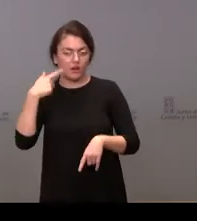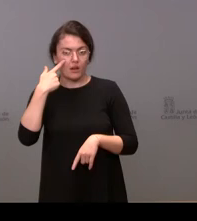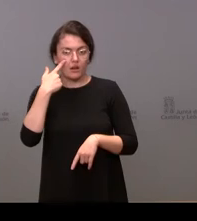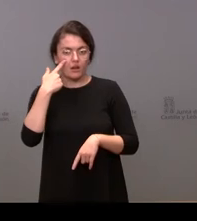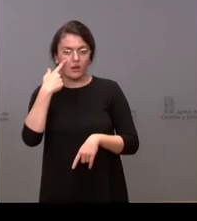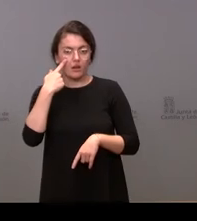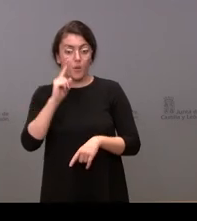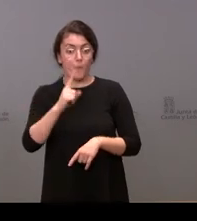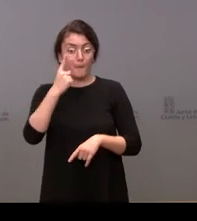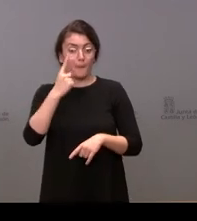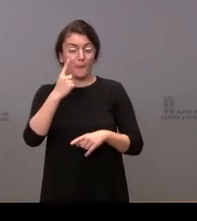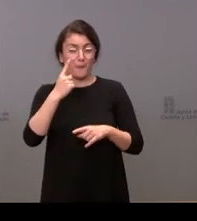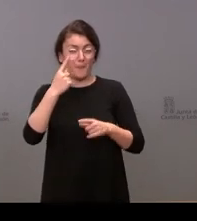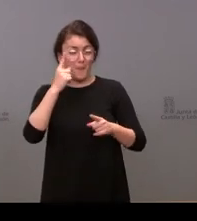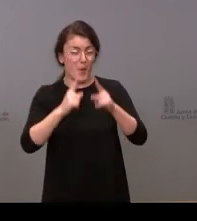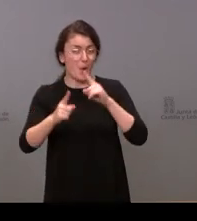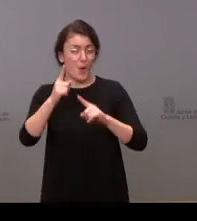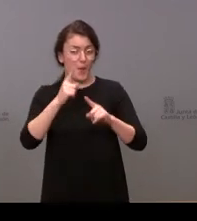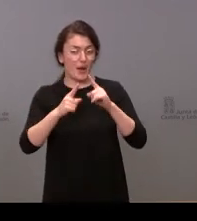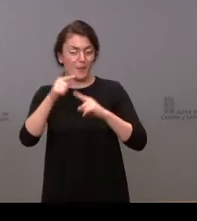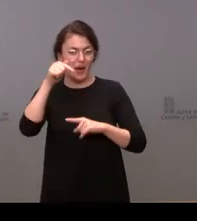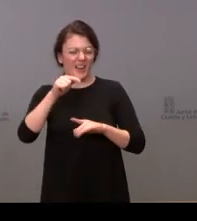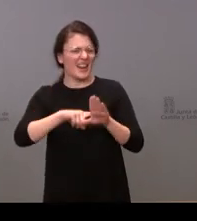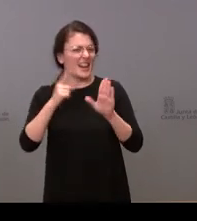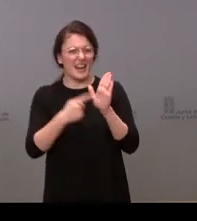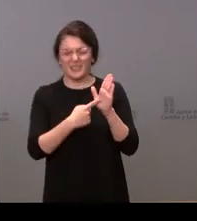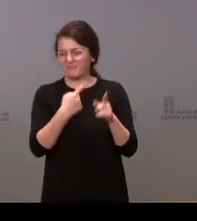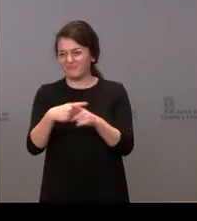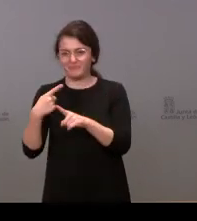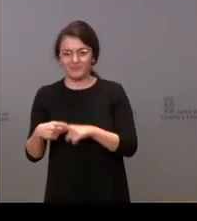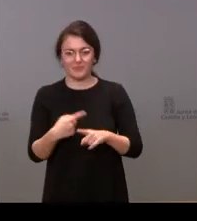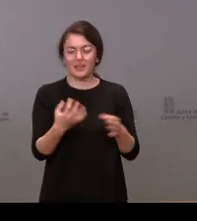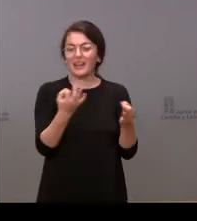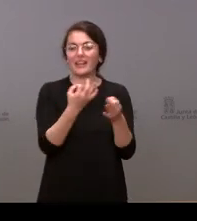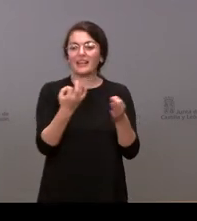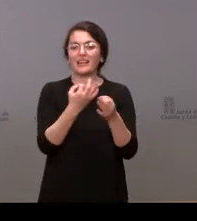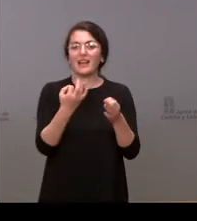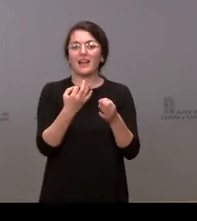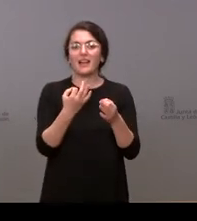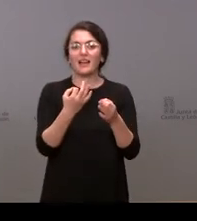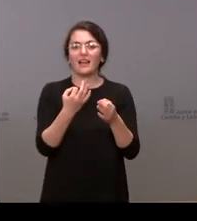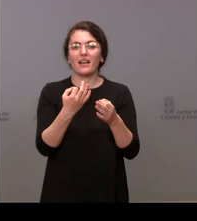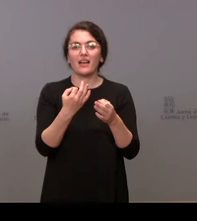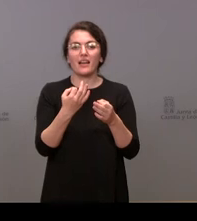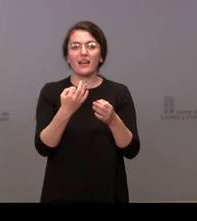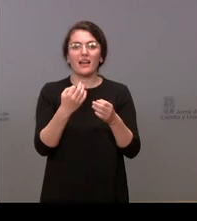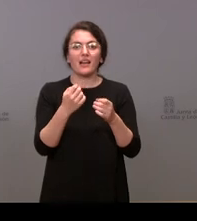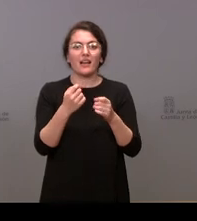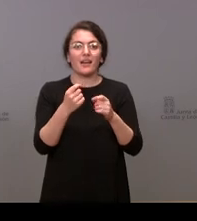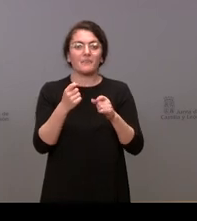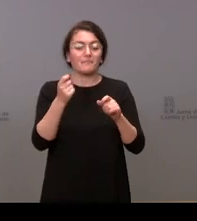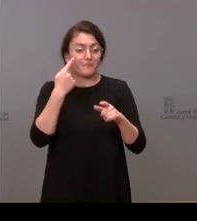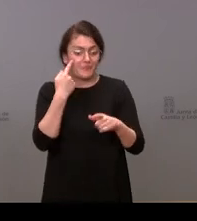uno de los problemas de estas leyes, de estas cosas, son los medios, ¿no? ¿Quién mete los